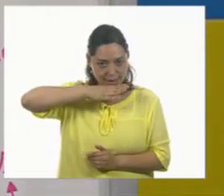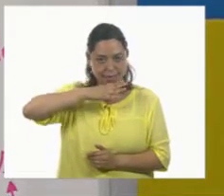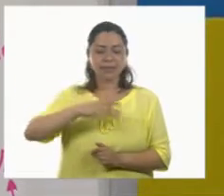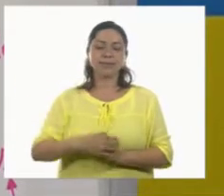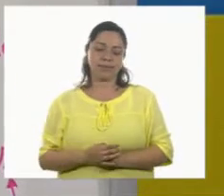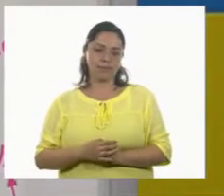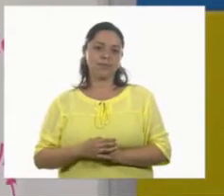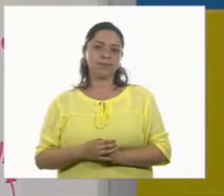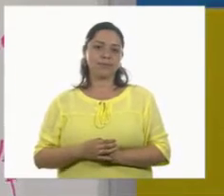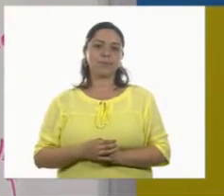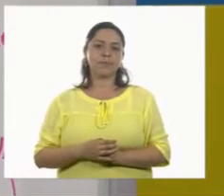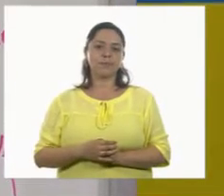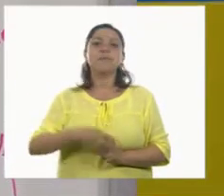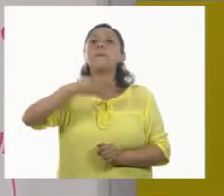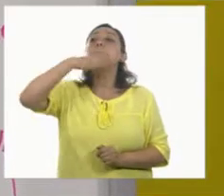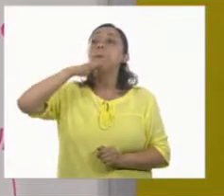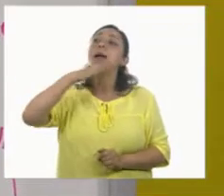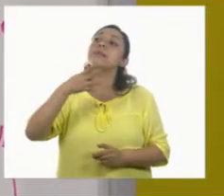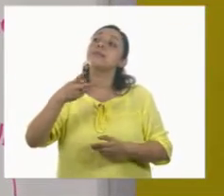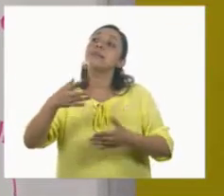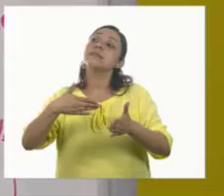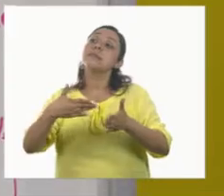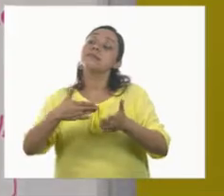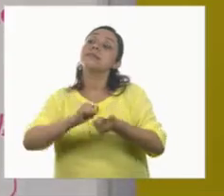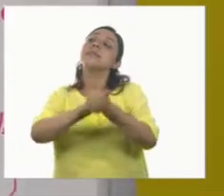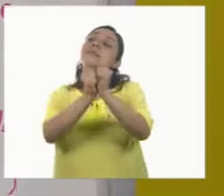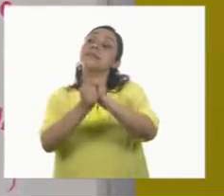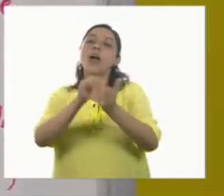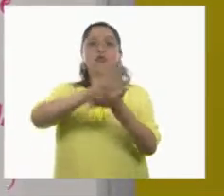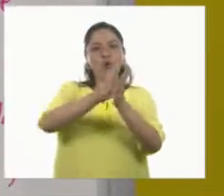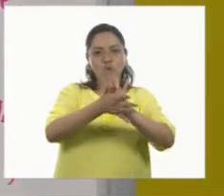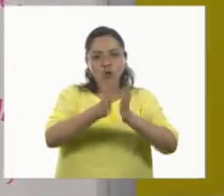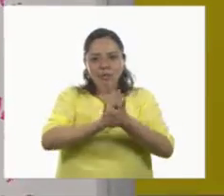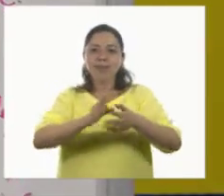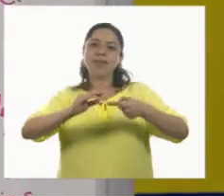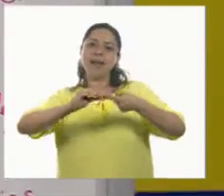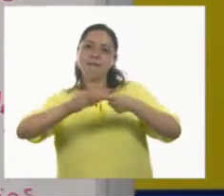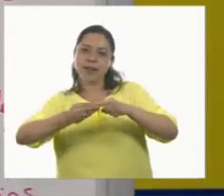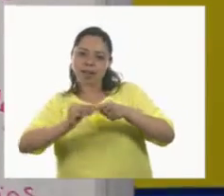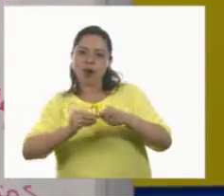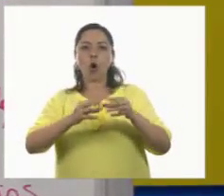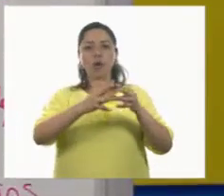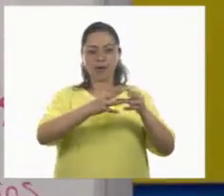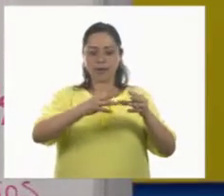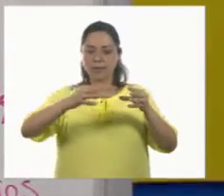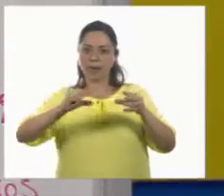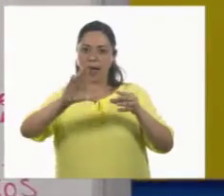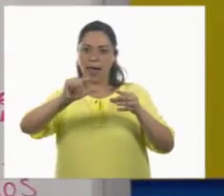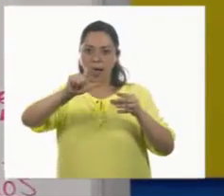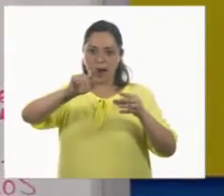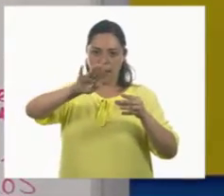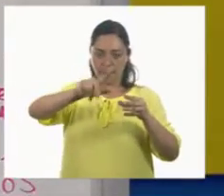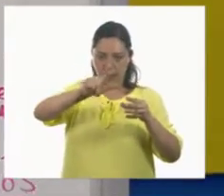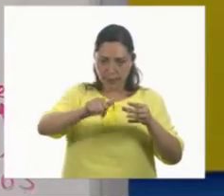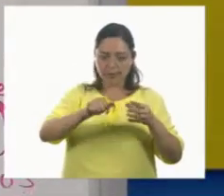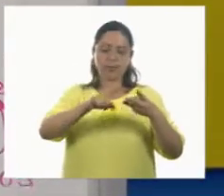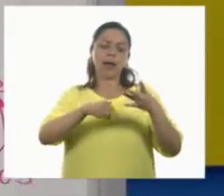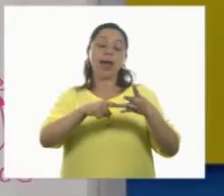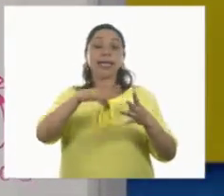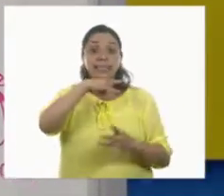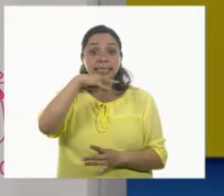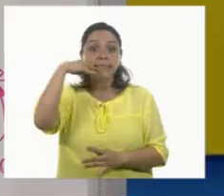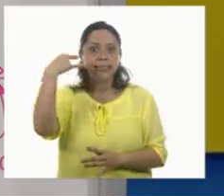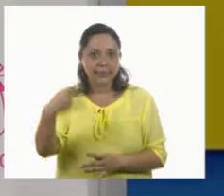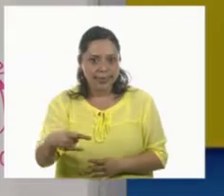se preparaba, Ale? Tortilla. Tortilla, el frijol, la calabaza y el chile. En